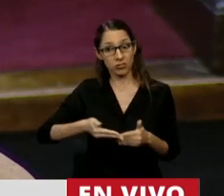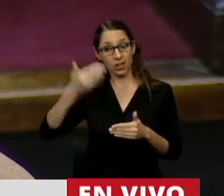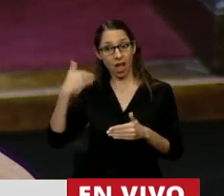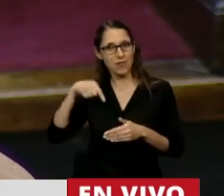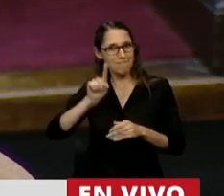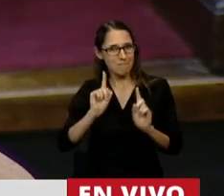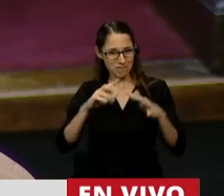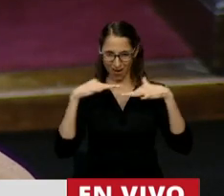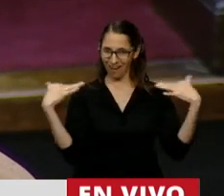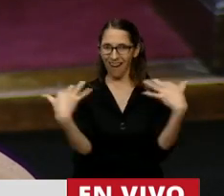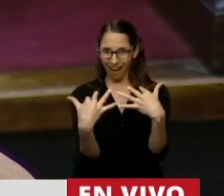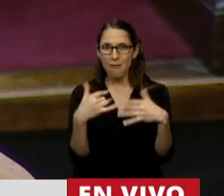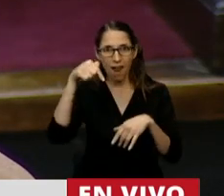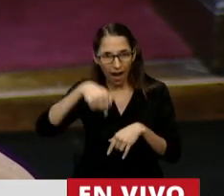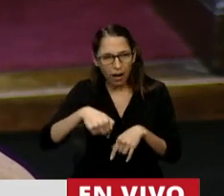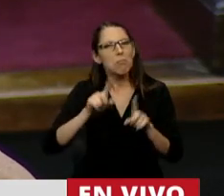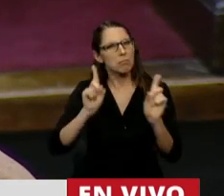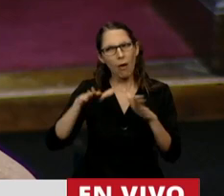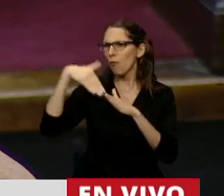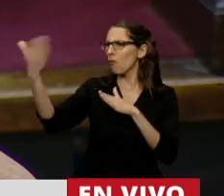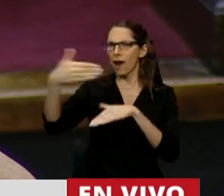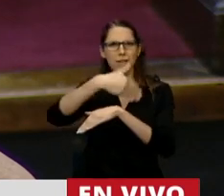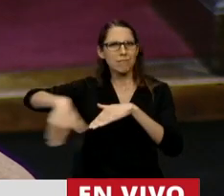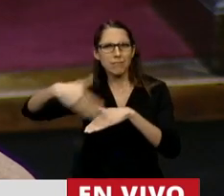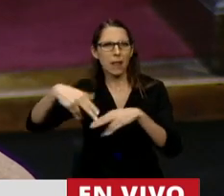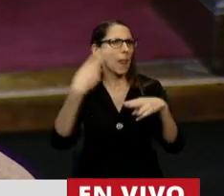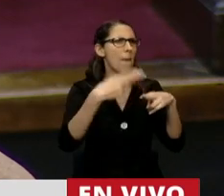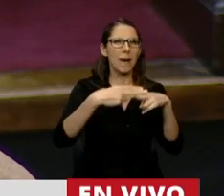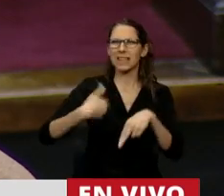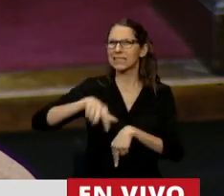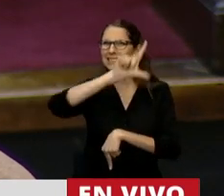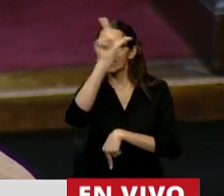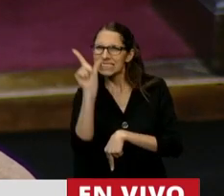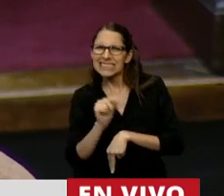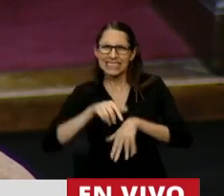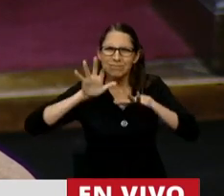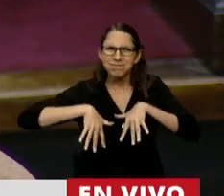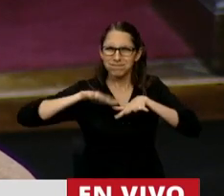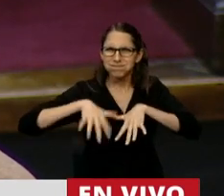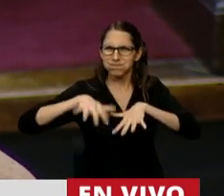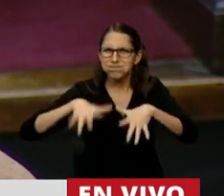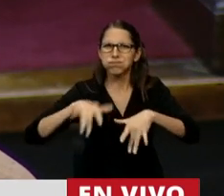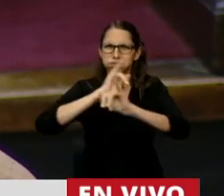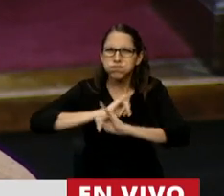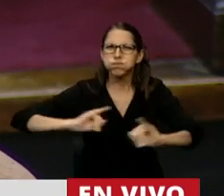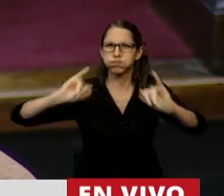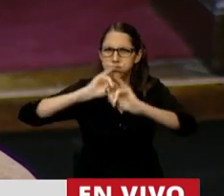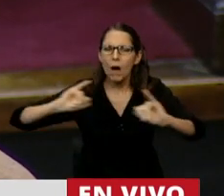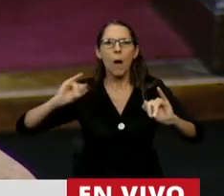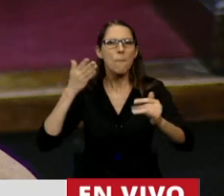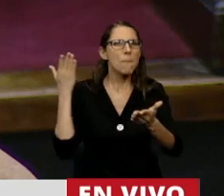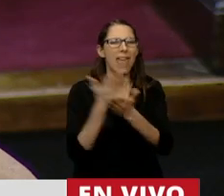recinto, pero también en las calles, en las plazas de todo el país, se escuchaba con fuerza un